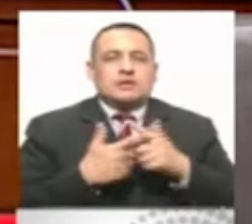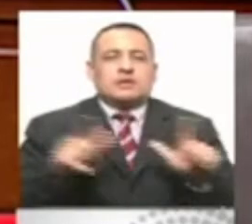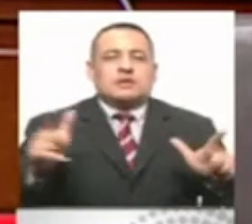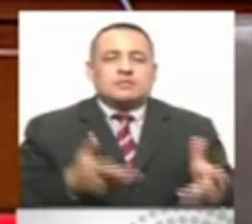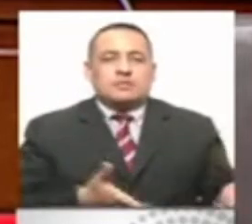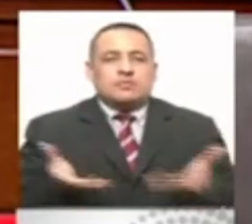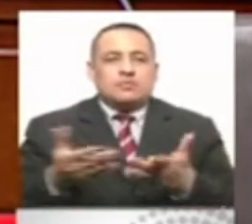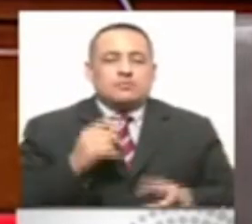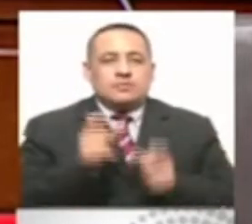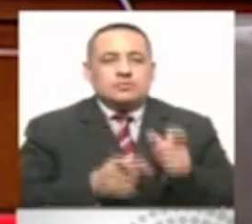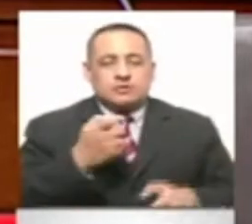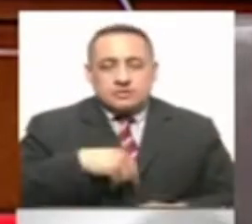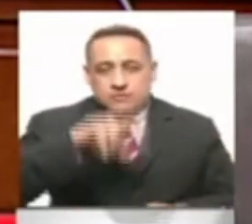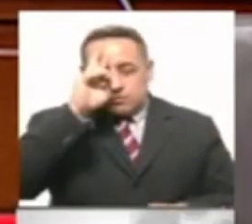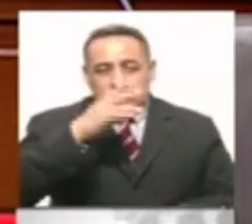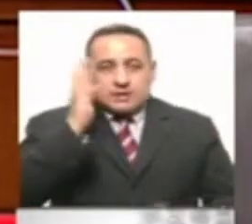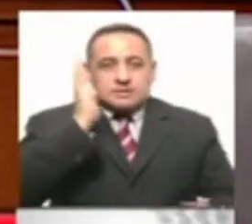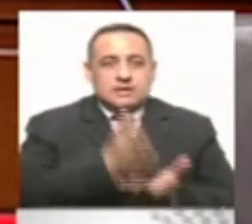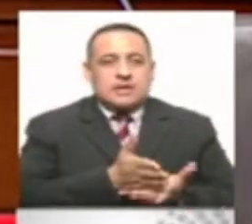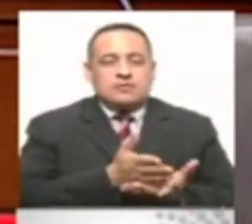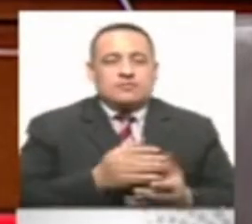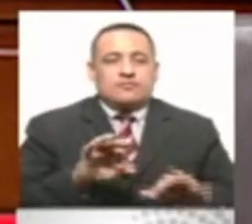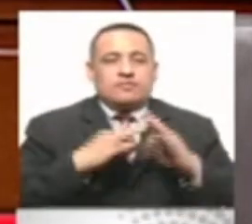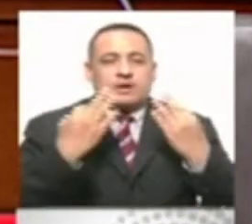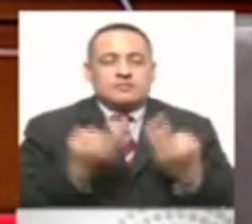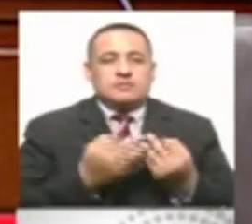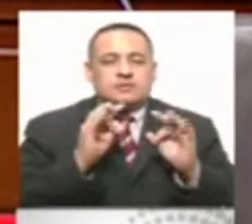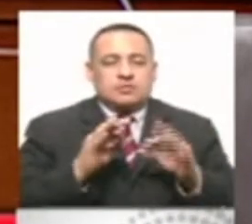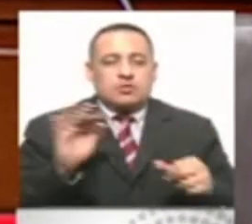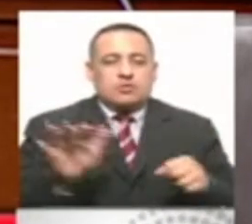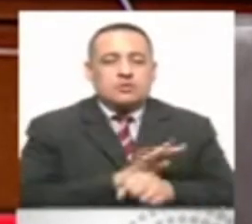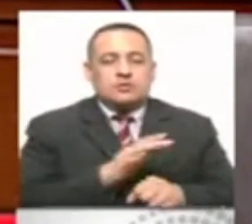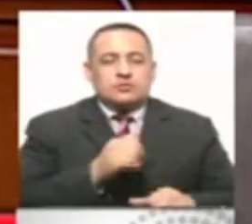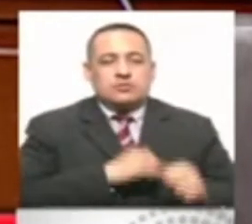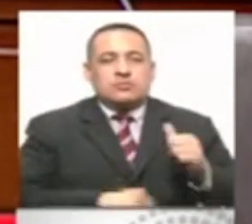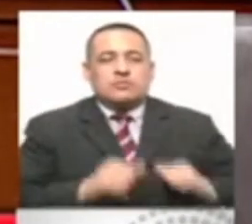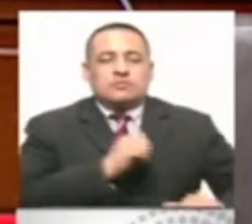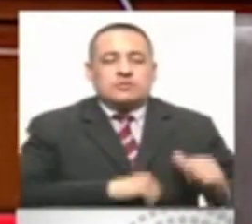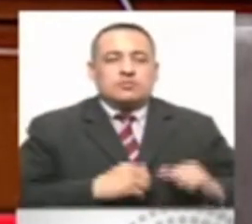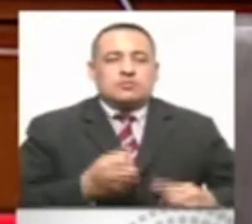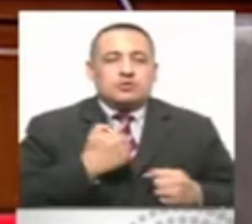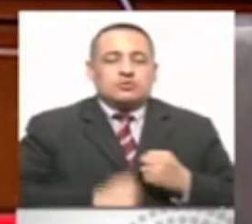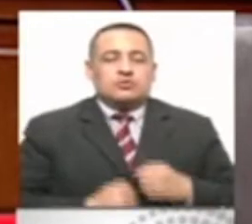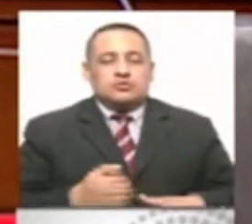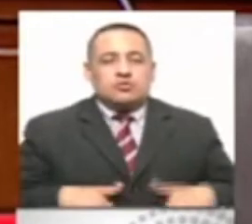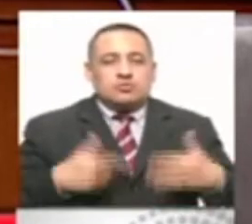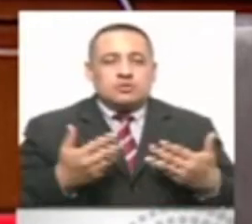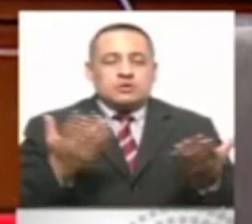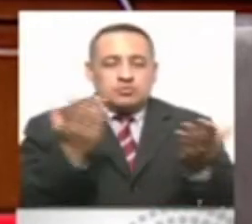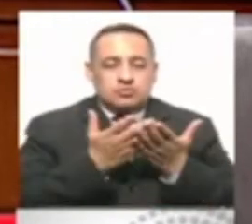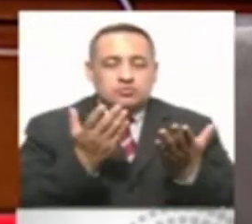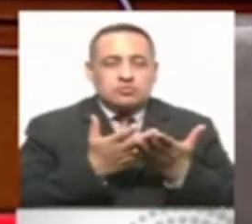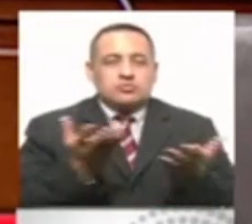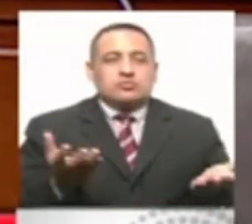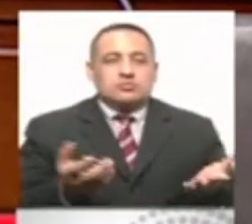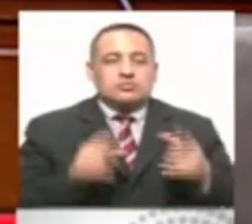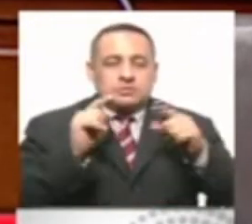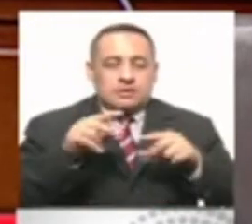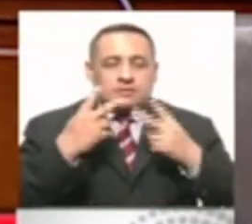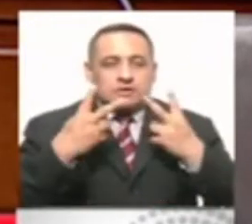aquellos peruanos que fueron sentenciados? Familias enteras destrozadas porque los hijos ya no podían continuar el estudio. Eso ha